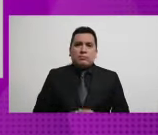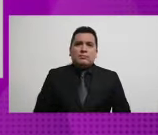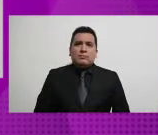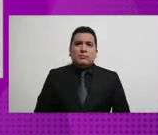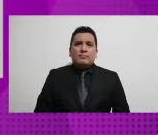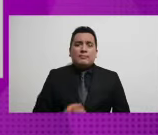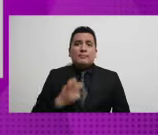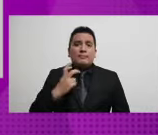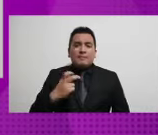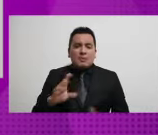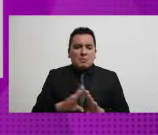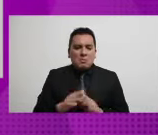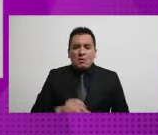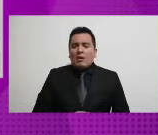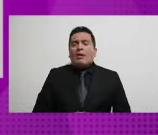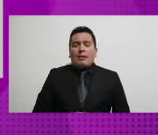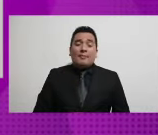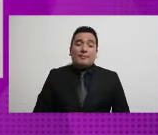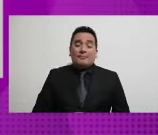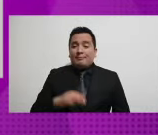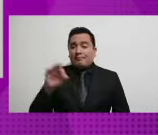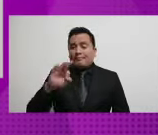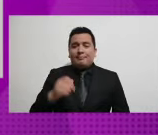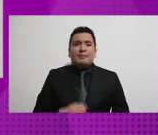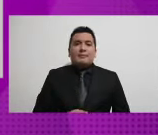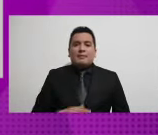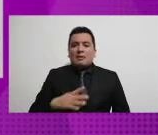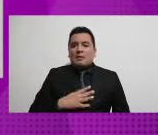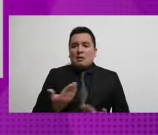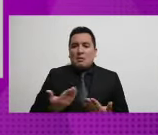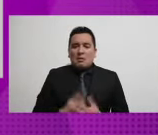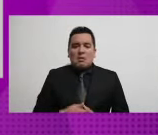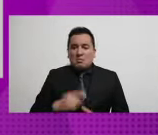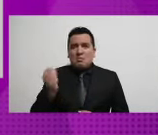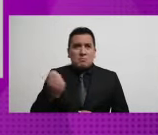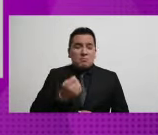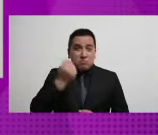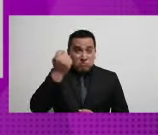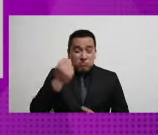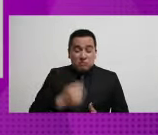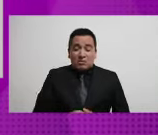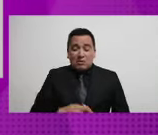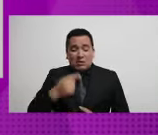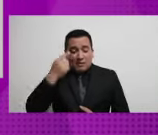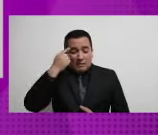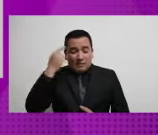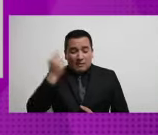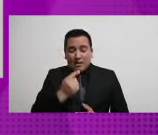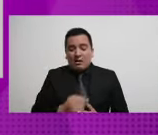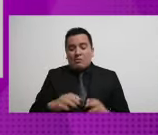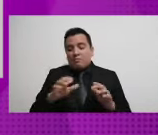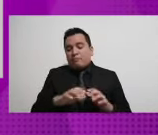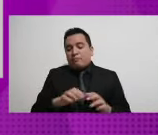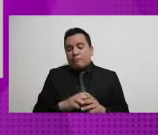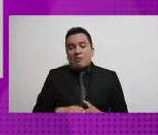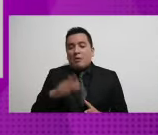con pues el voto electrónico, medio por el cual la urna, que es una realidad desde hace